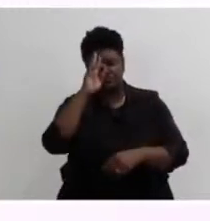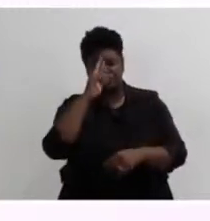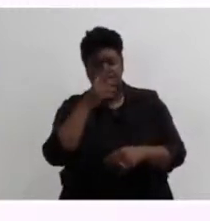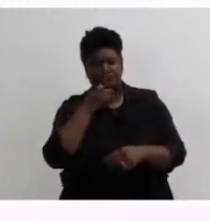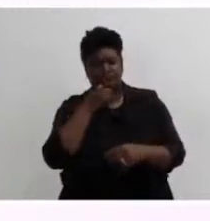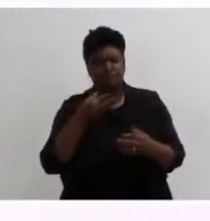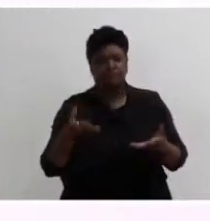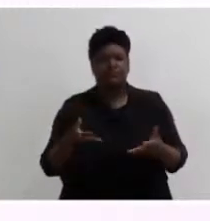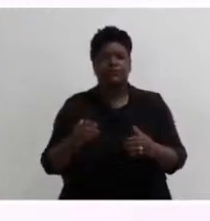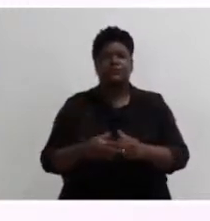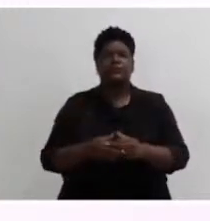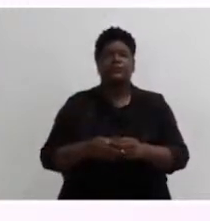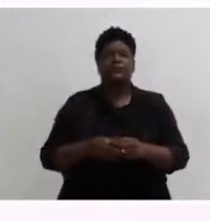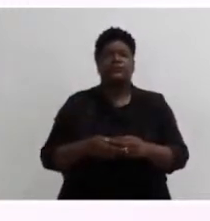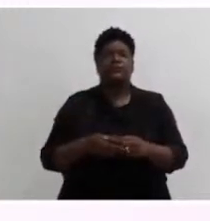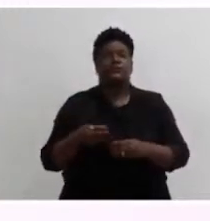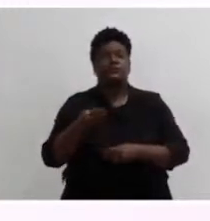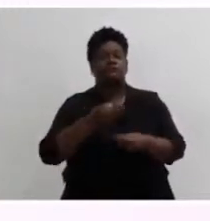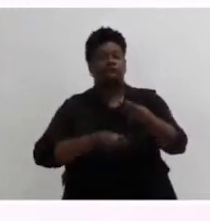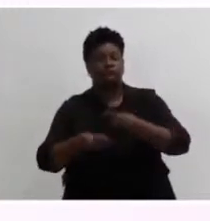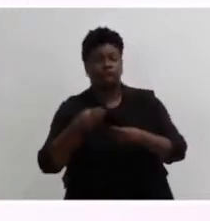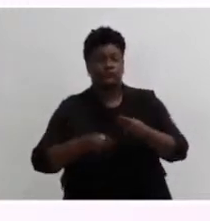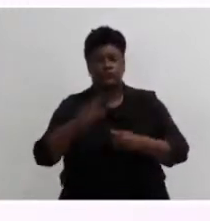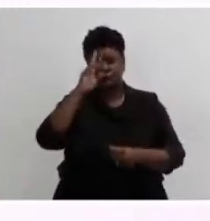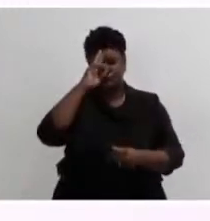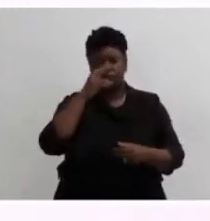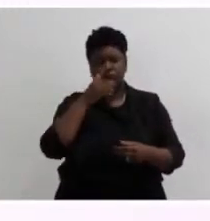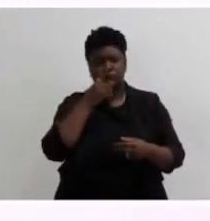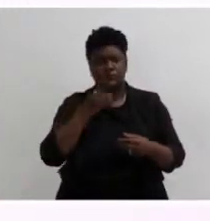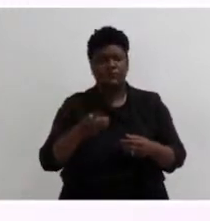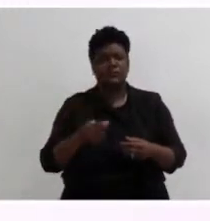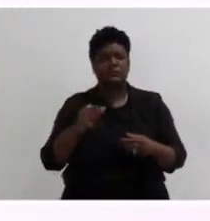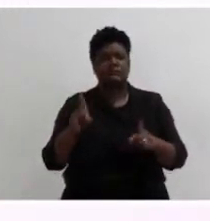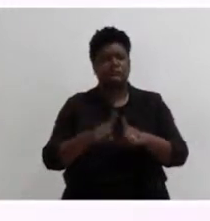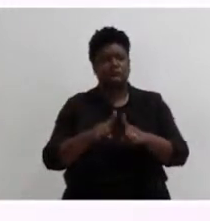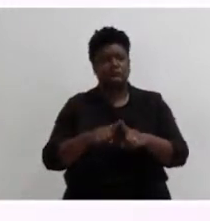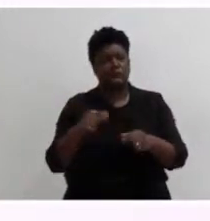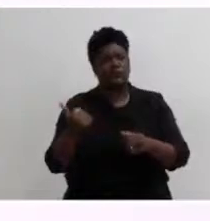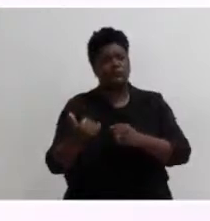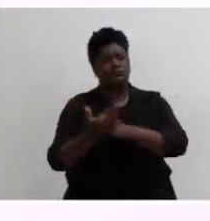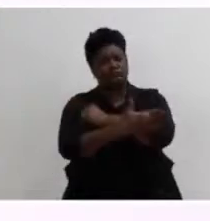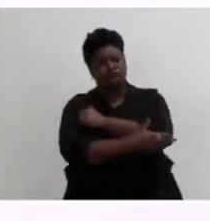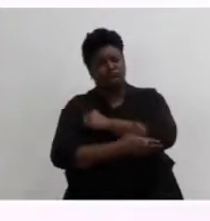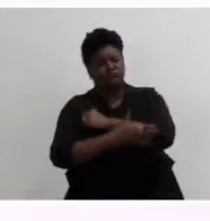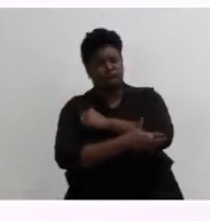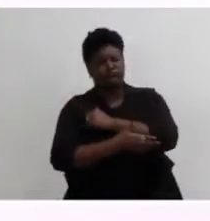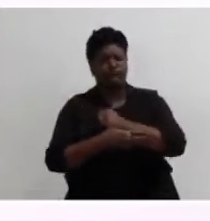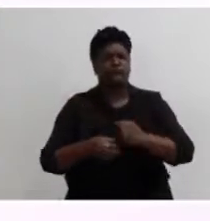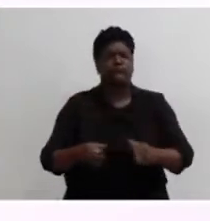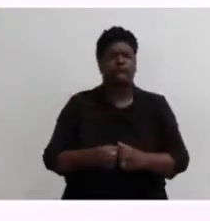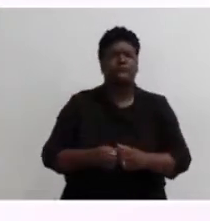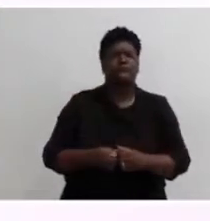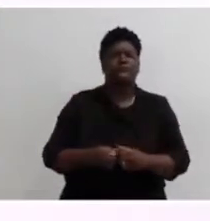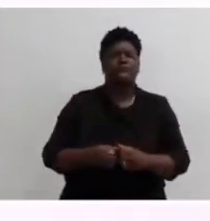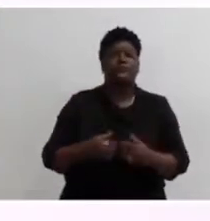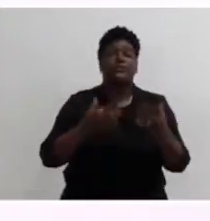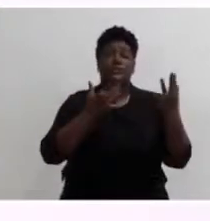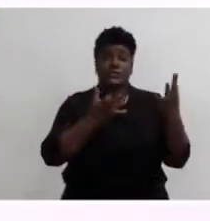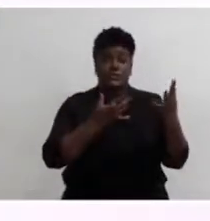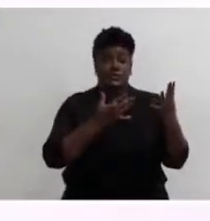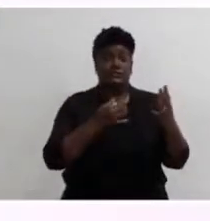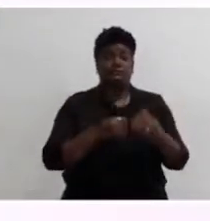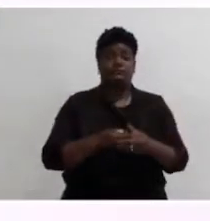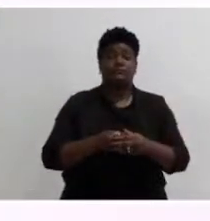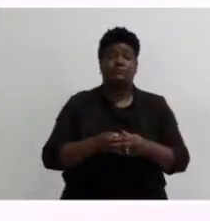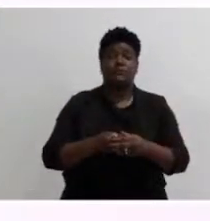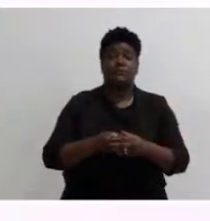mercado nacional como internacional. Esperamos con ansia la visita de Satish Dhanasekaran, CEO de